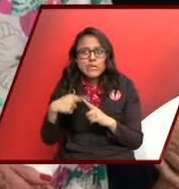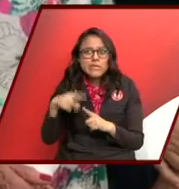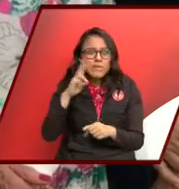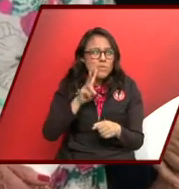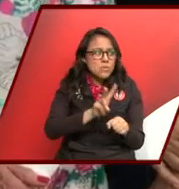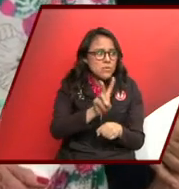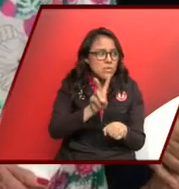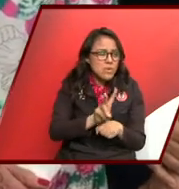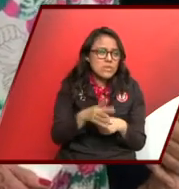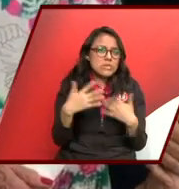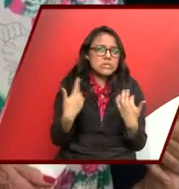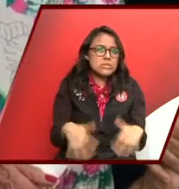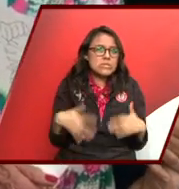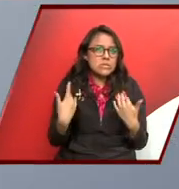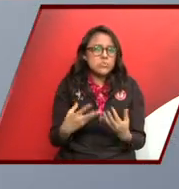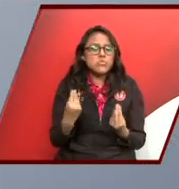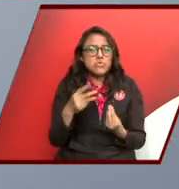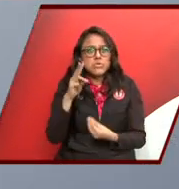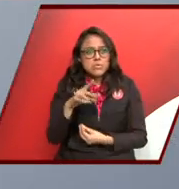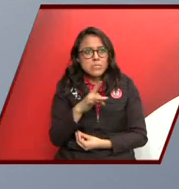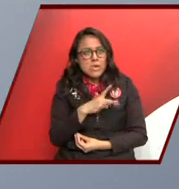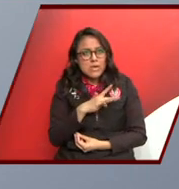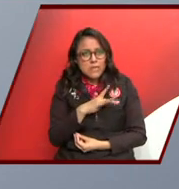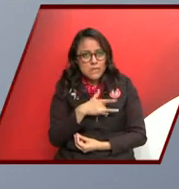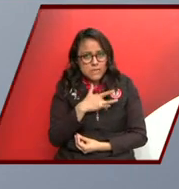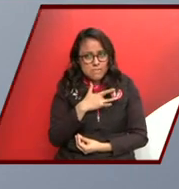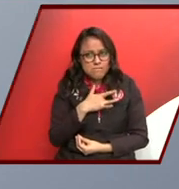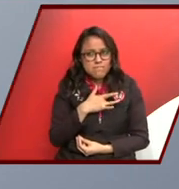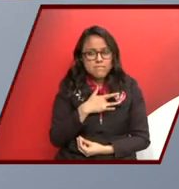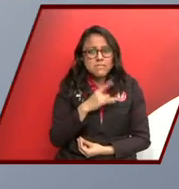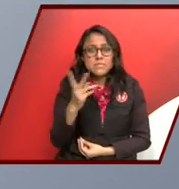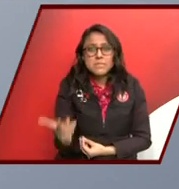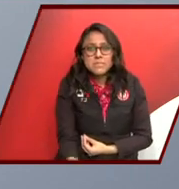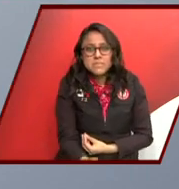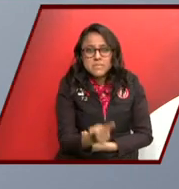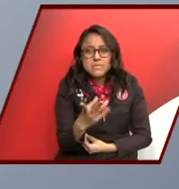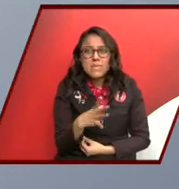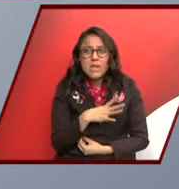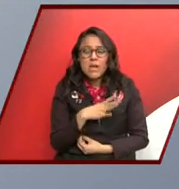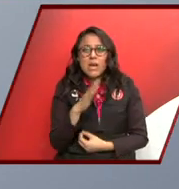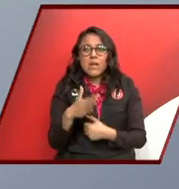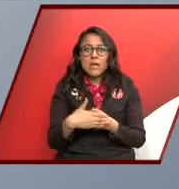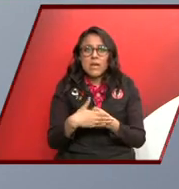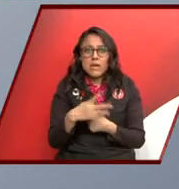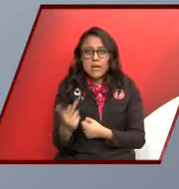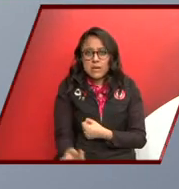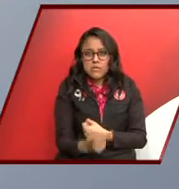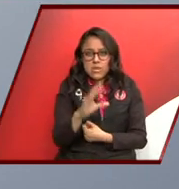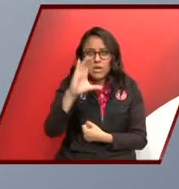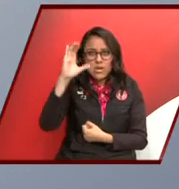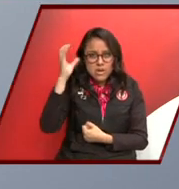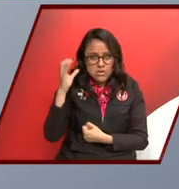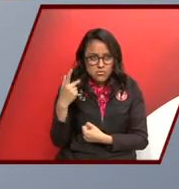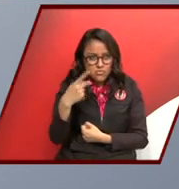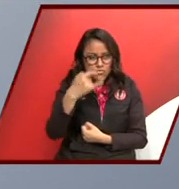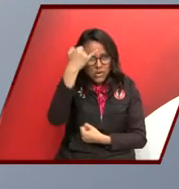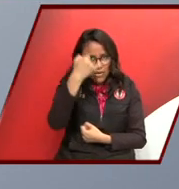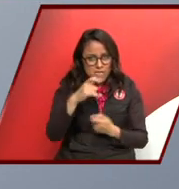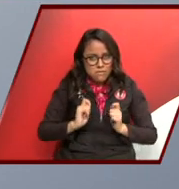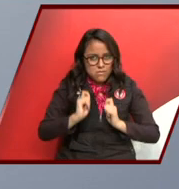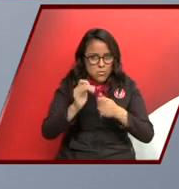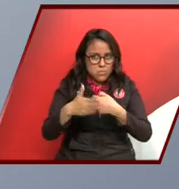miedo es pues totalmente evidente. A ver, la pregunta clave de Sheinbaum, ahora que va a tomar